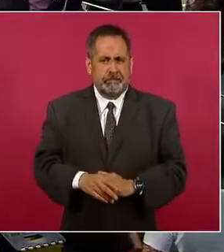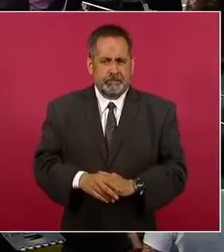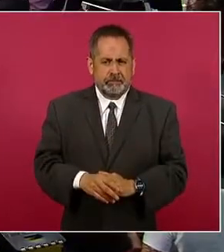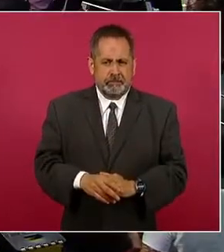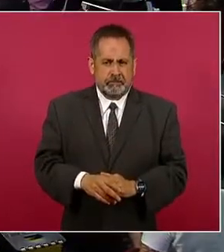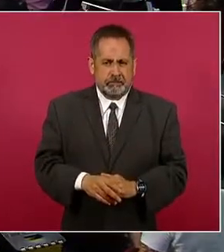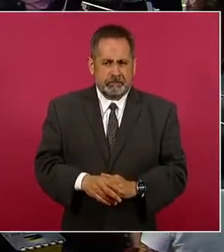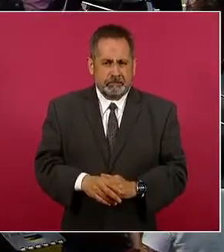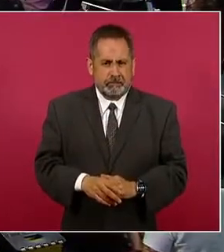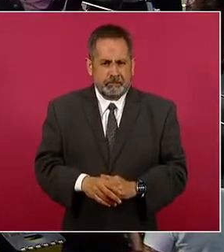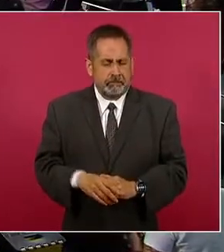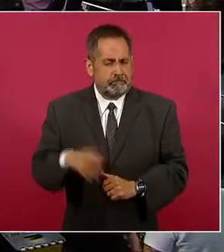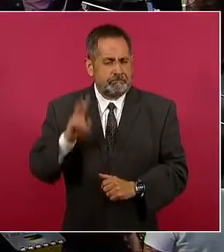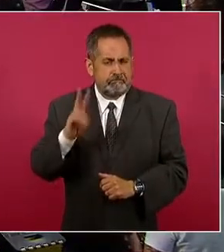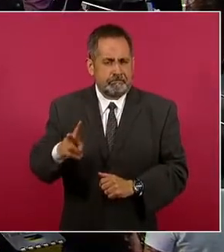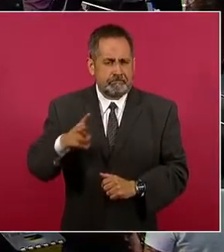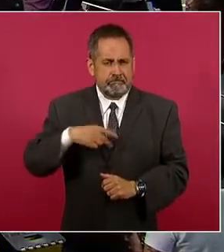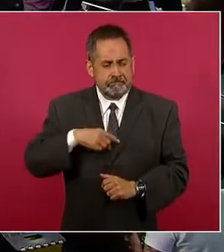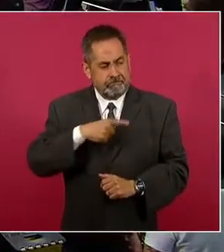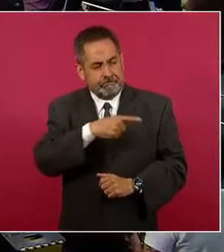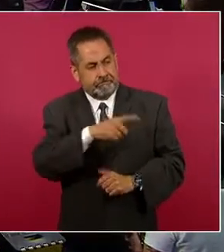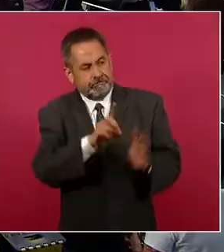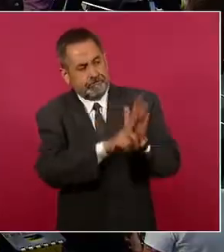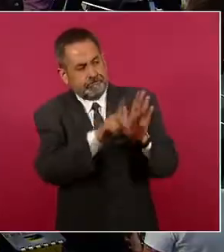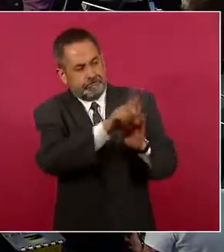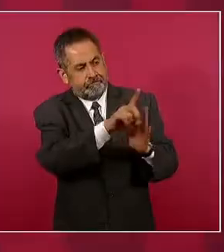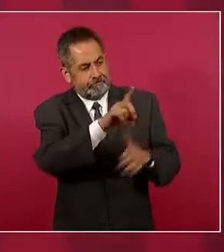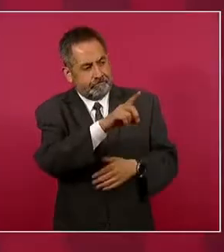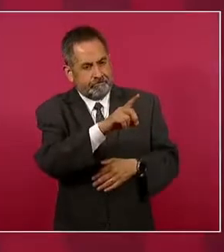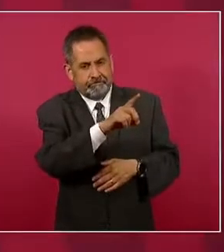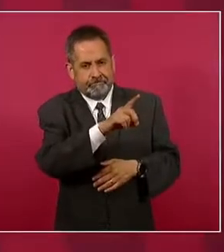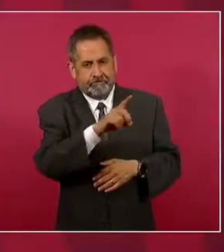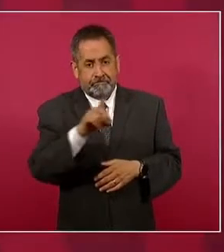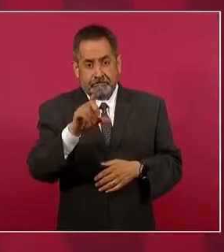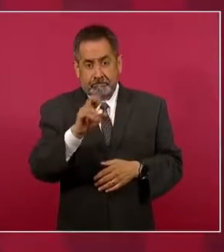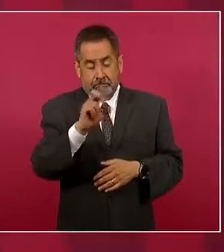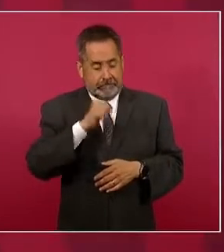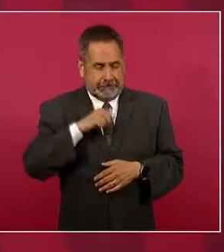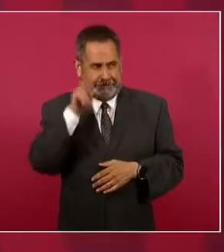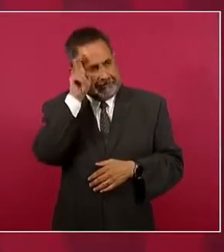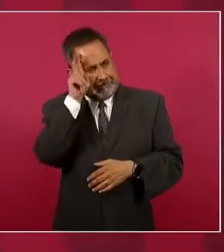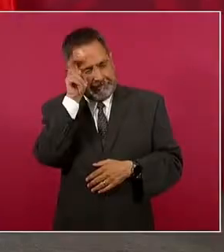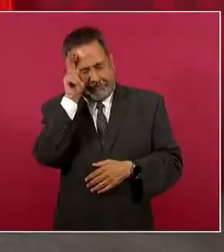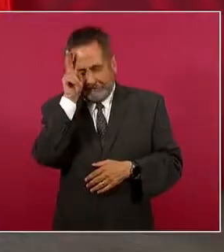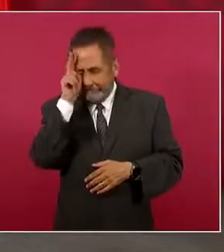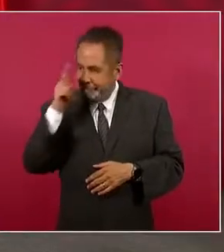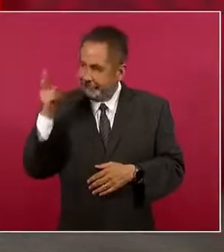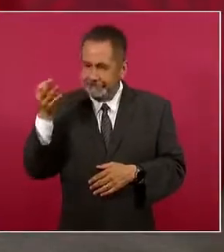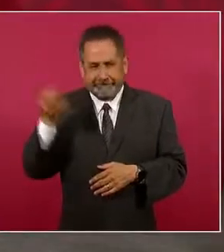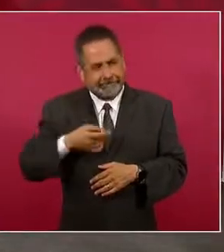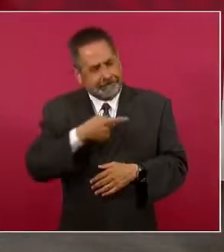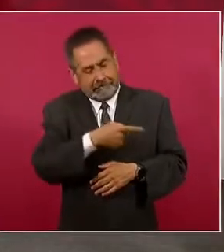Y sí me da envidia lo del departamento de, ¿cómo se llama? Lo de Mola, ¿eh? O sea,